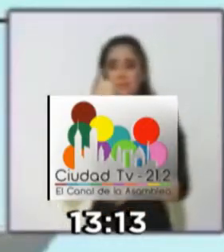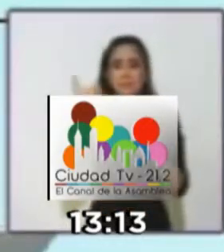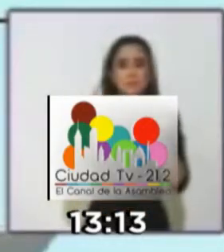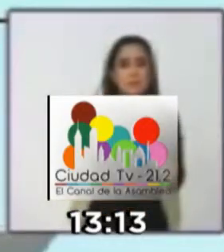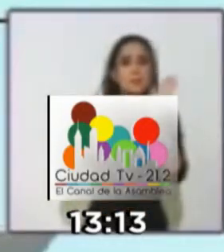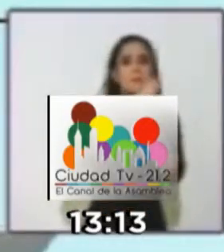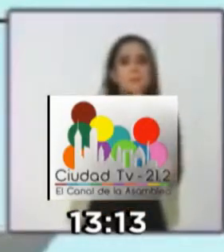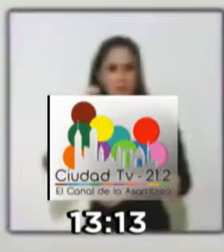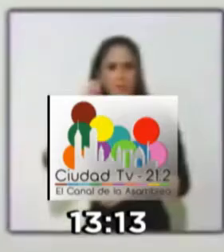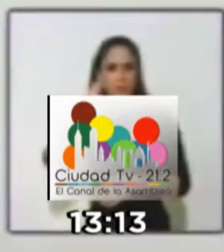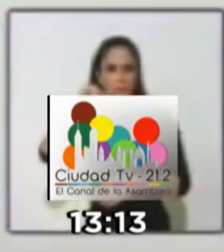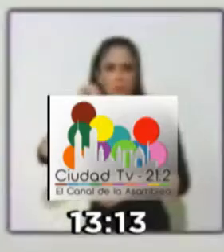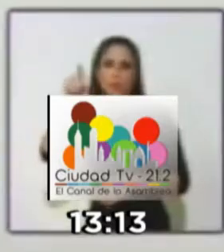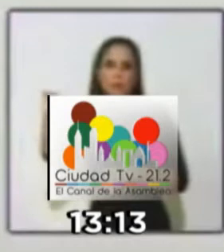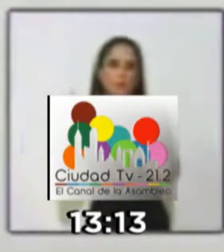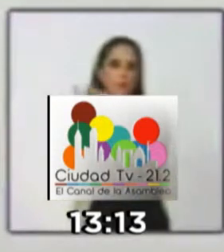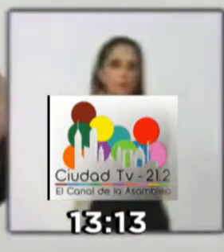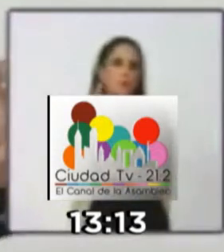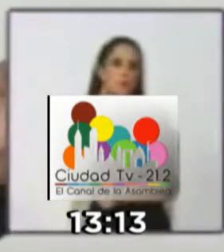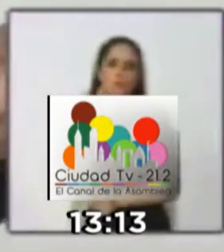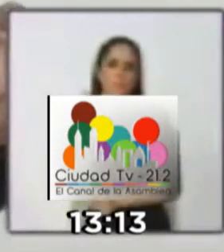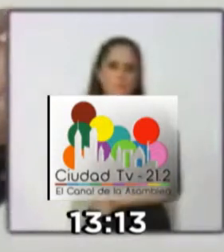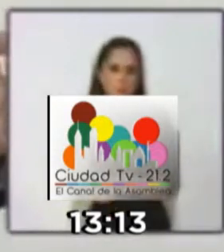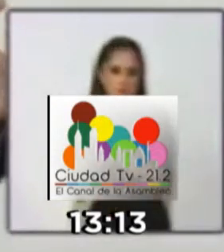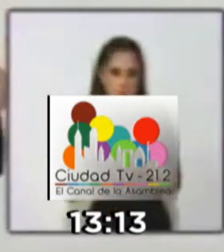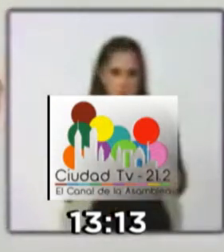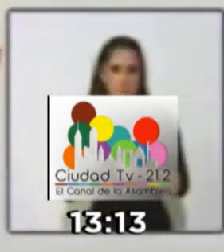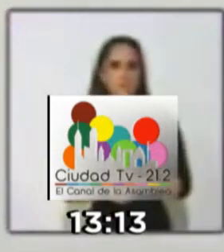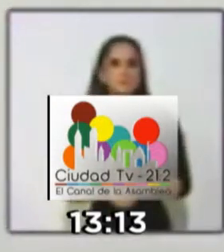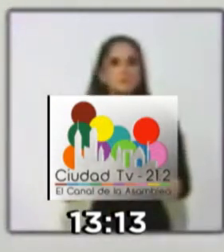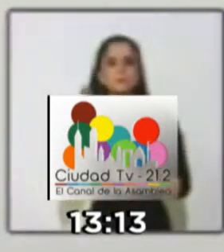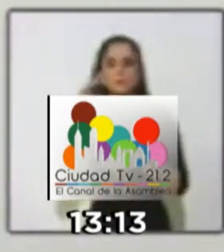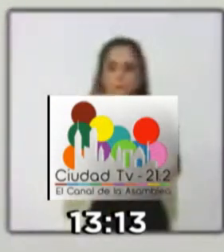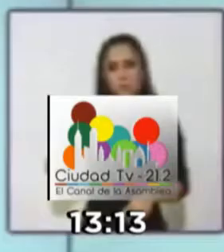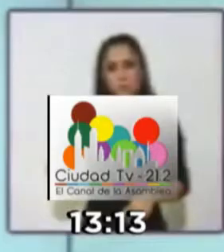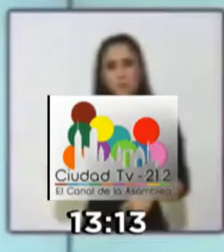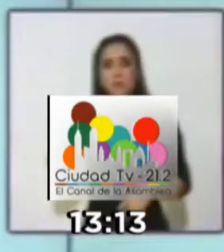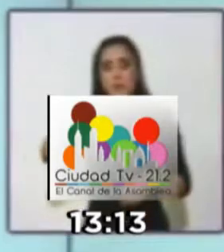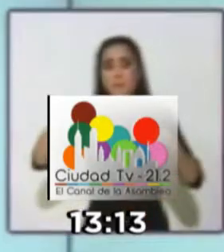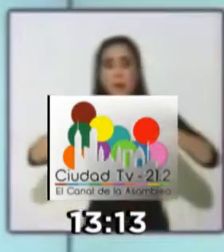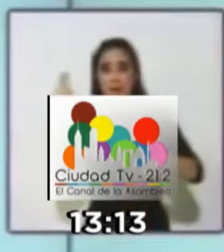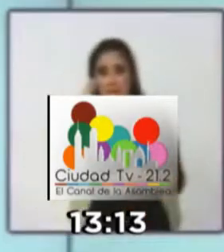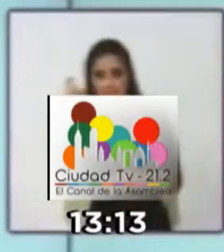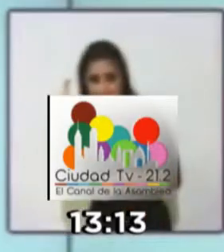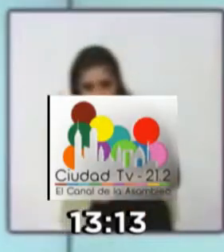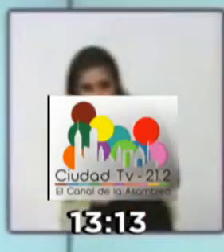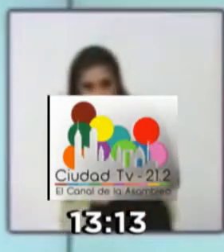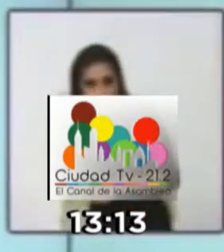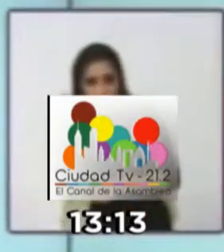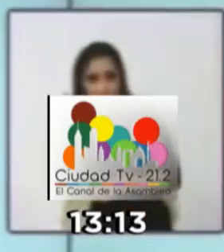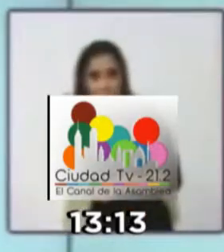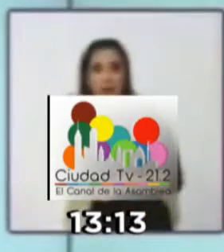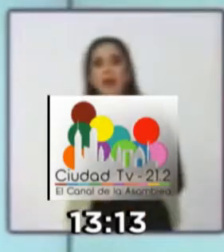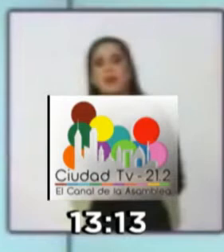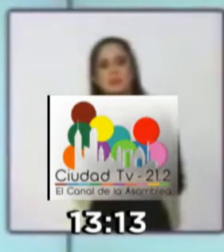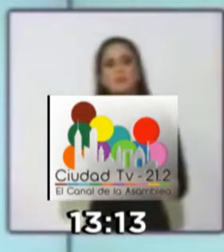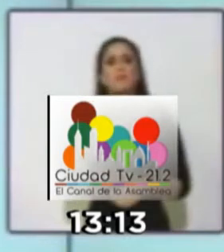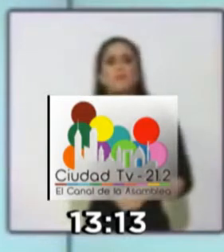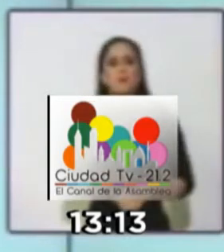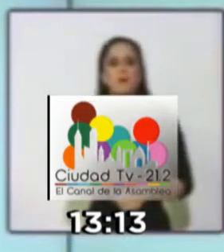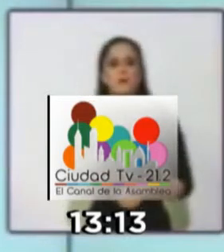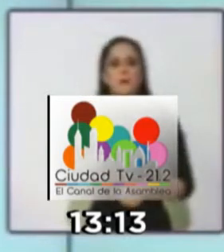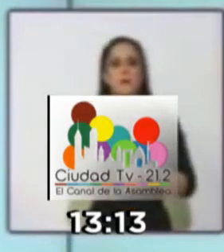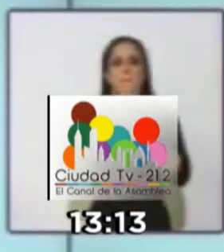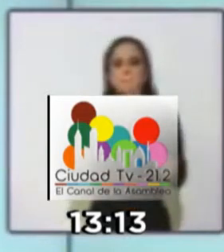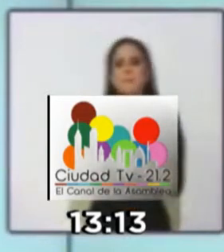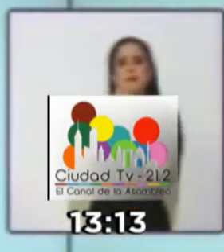Juntos Haremos Historia, destacó que en la administración de López Obrador la situación era positivamente diferente, lo que podría continuar con ella al